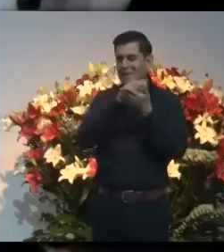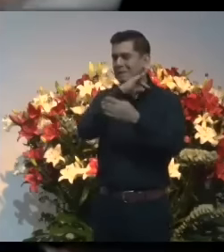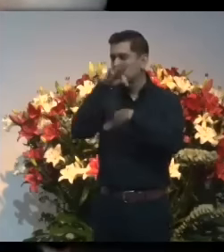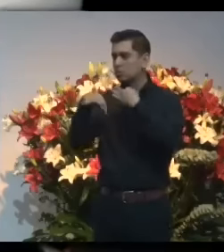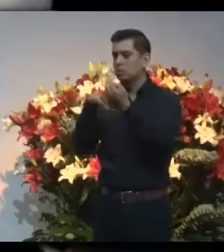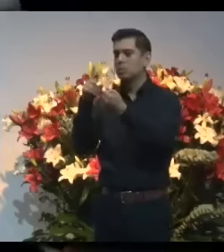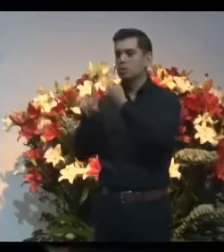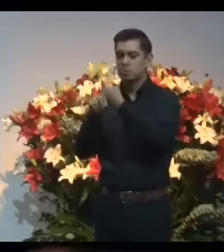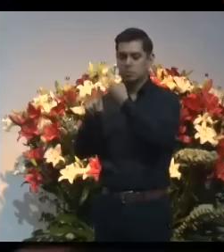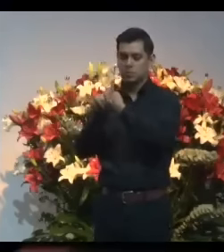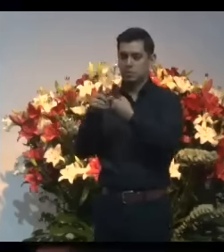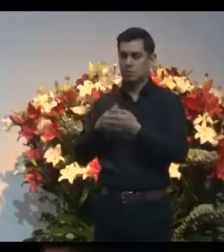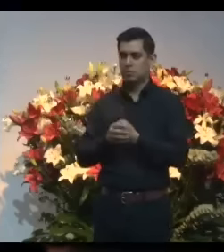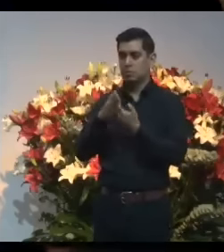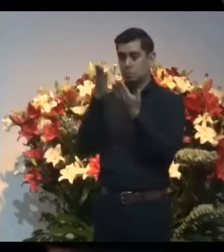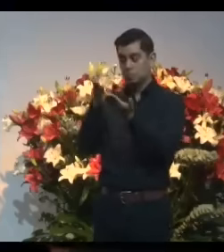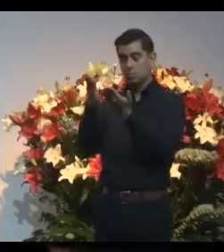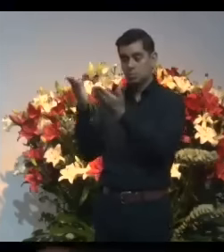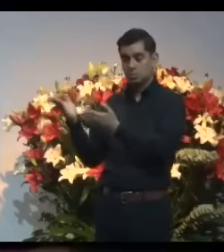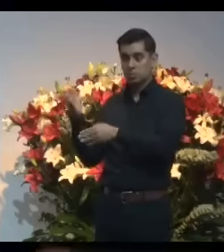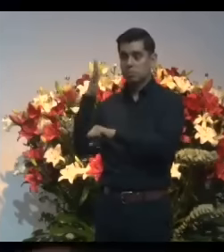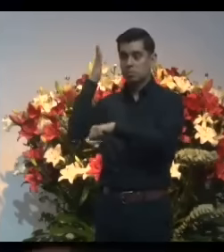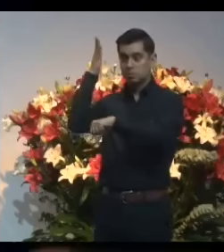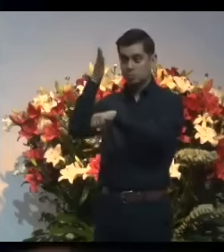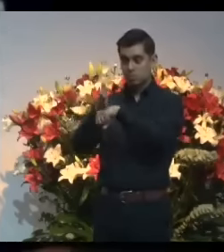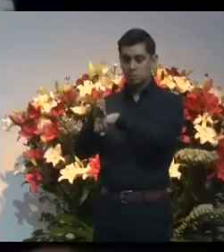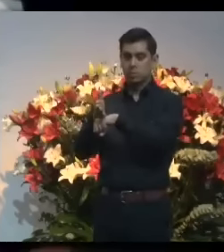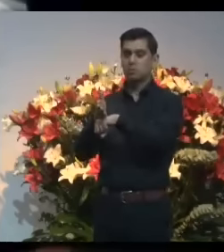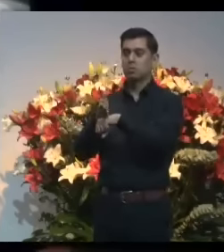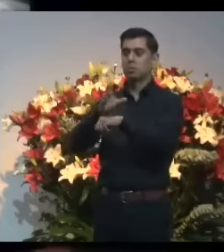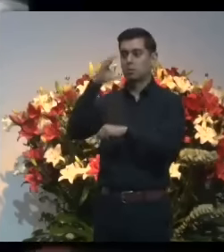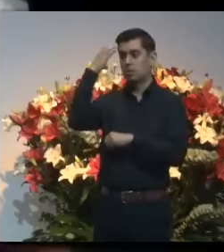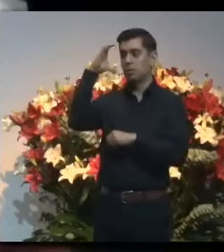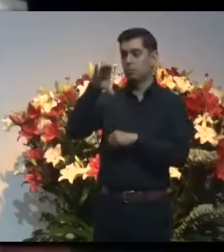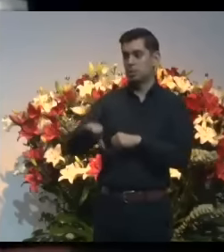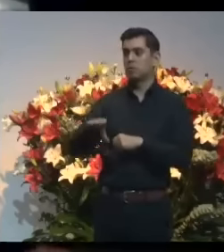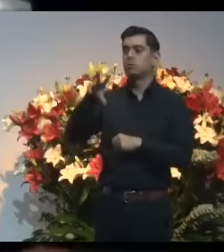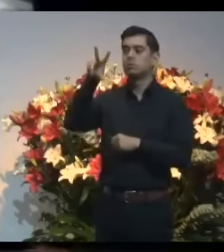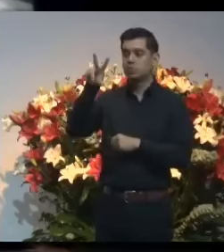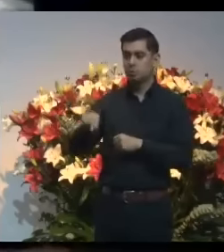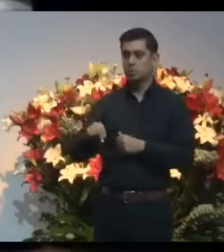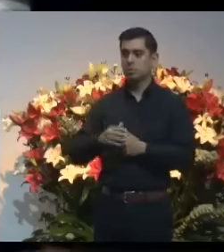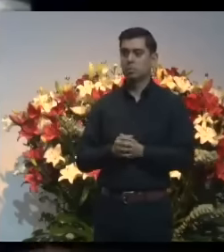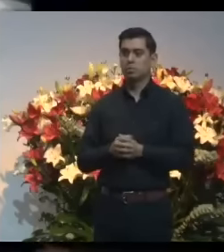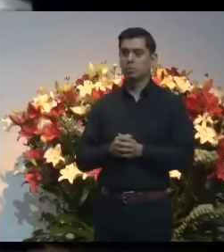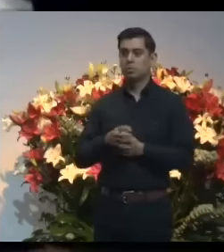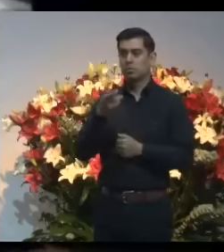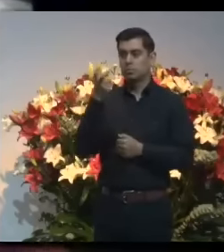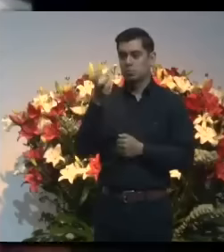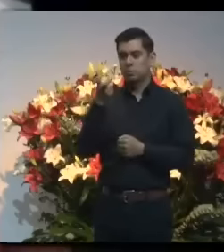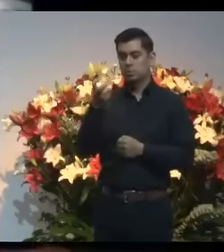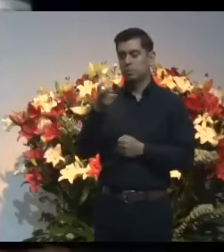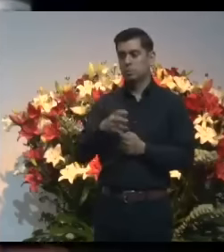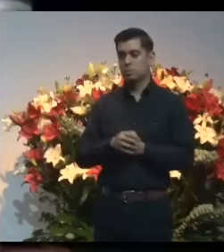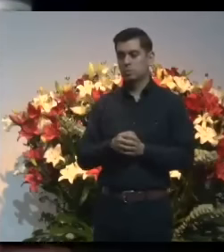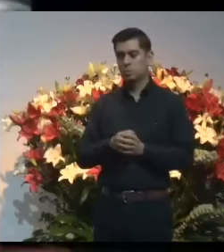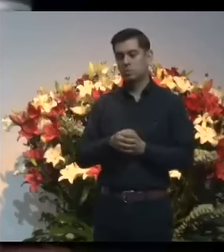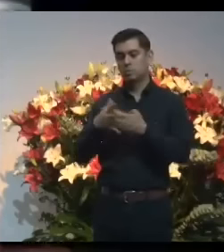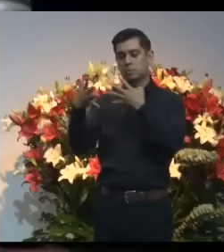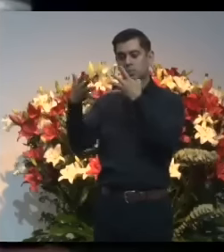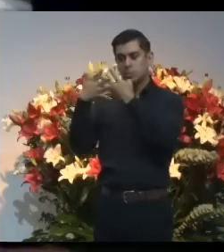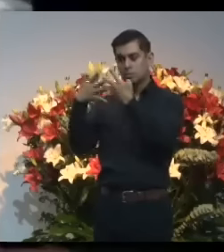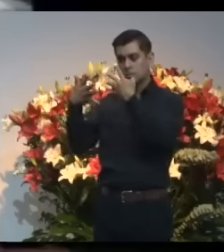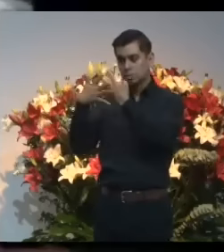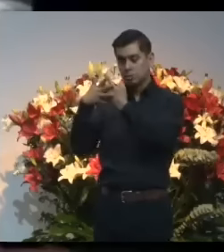inmediata. ¿Y usted dará impunidad a los criminales? No. Por eso creo que esto de la cárcel se